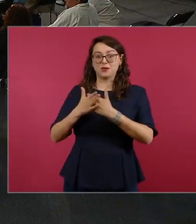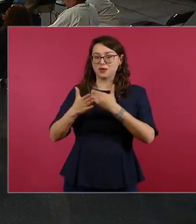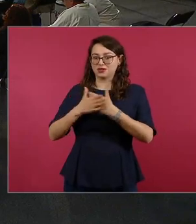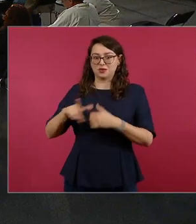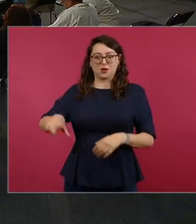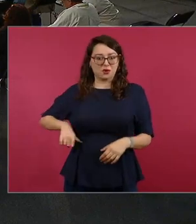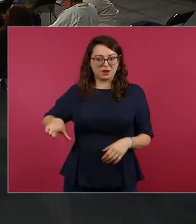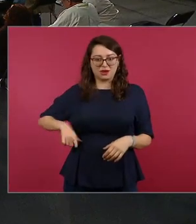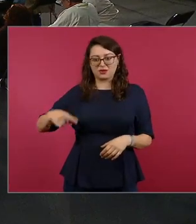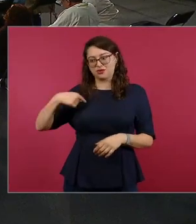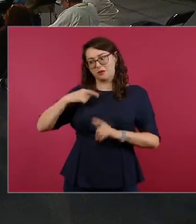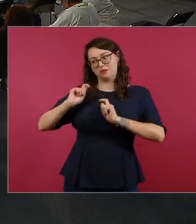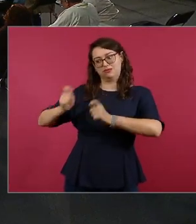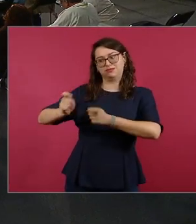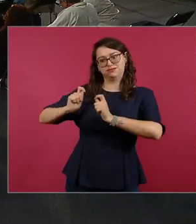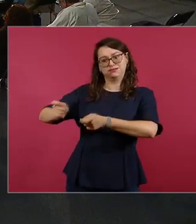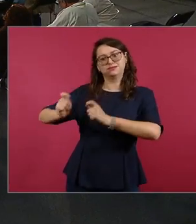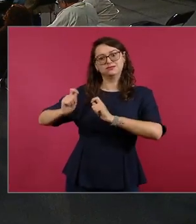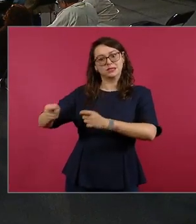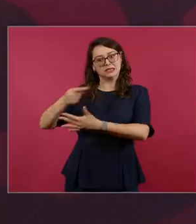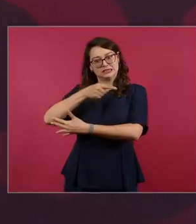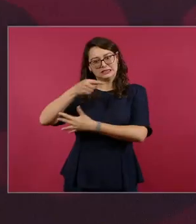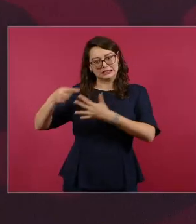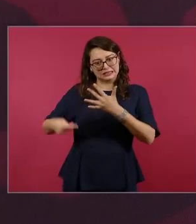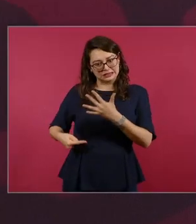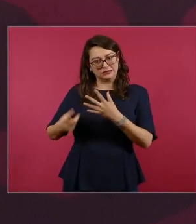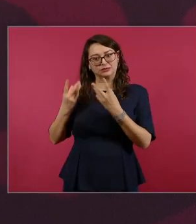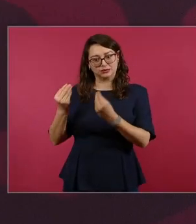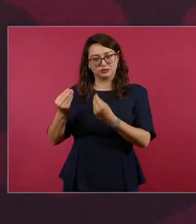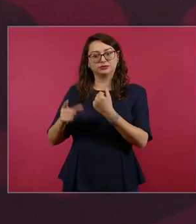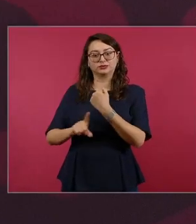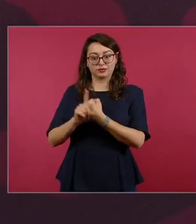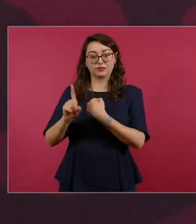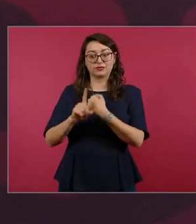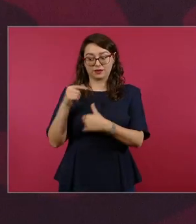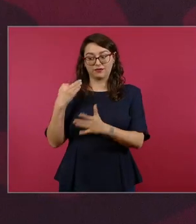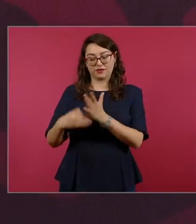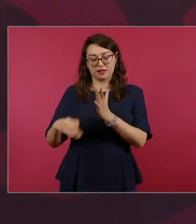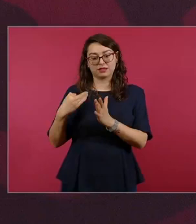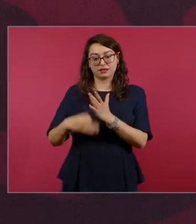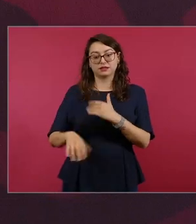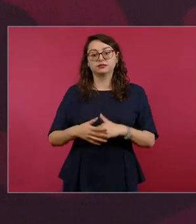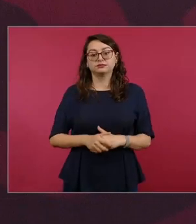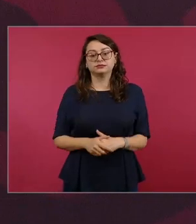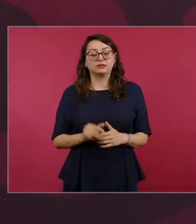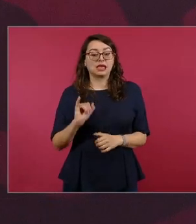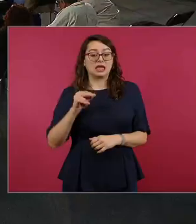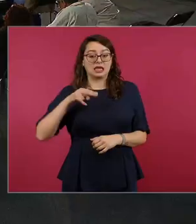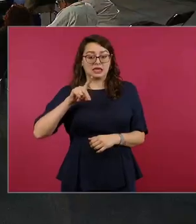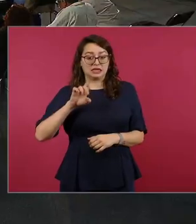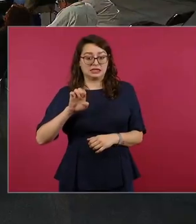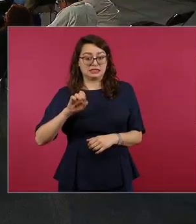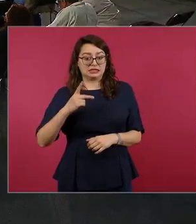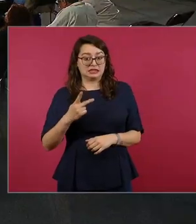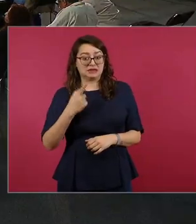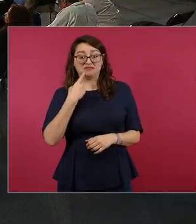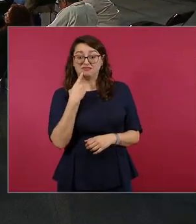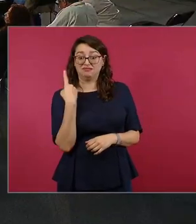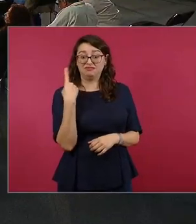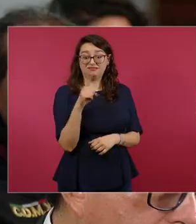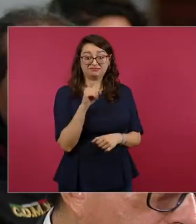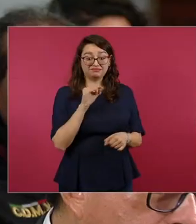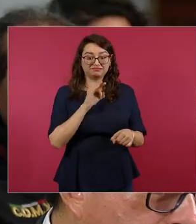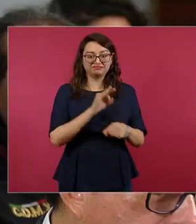que no se ampare el INDEP Muchos problemas pendientes Que no se ampare el INDEP presidente porque si se ampara